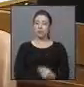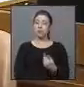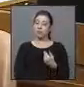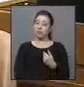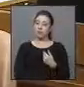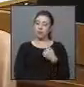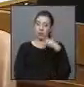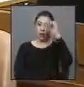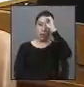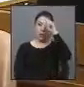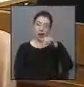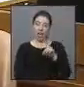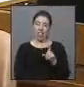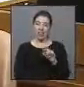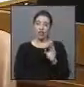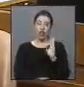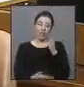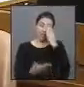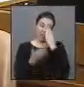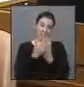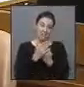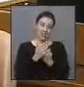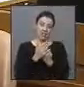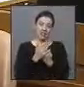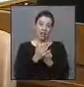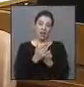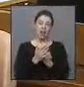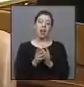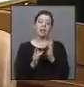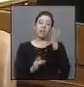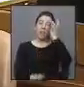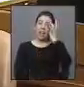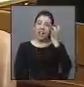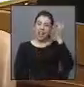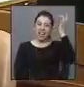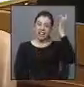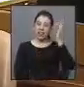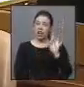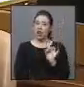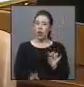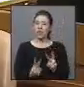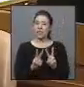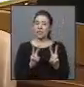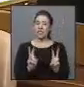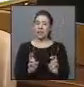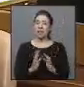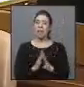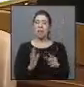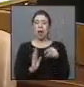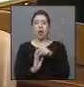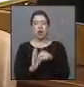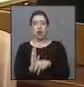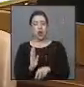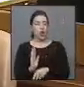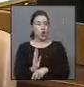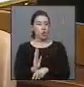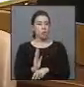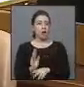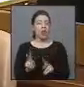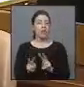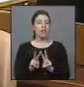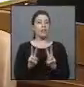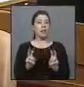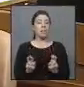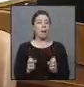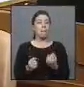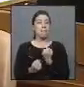punto es que hoy día el delito debe enfrentarse desde el operativo y desde la inteligencia. No es un tema, además, de normas legales, sino que de operación